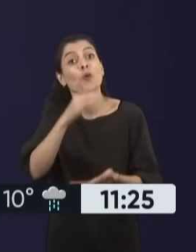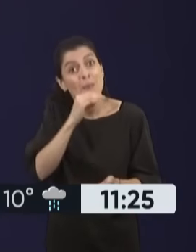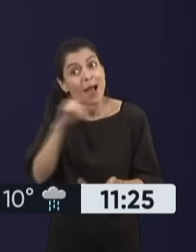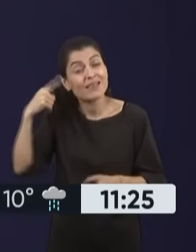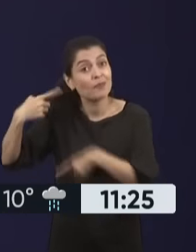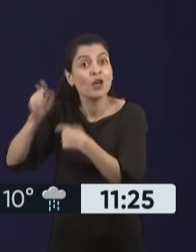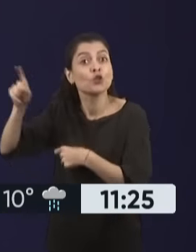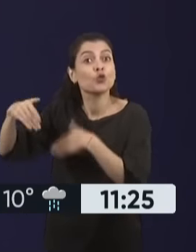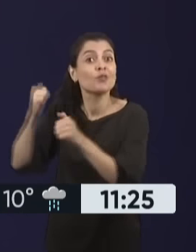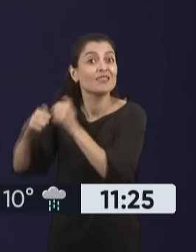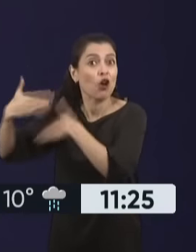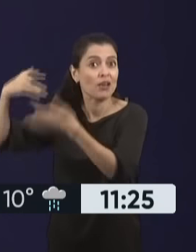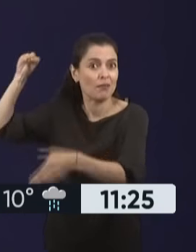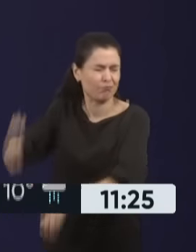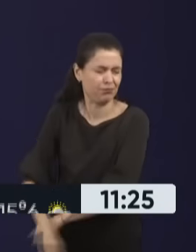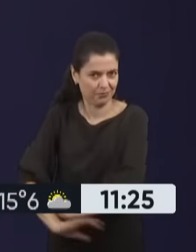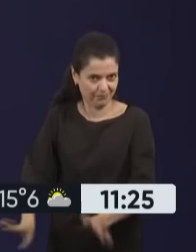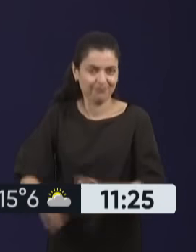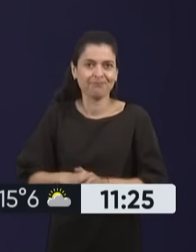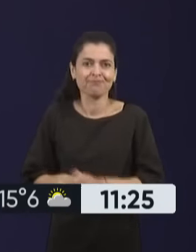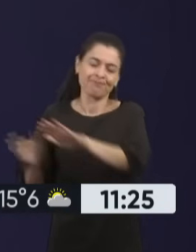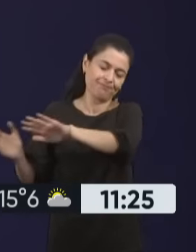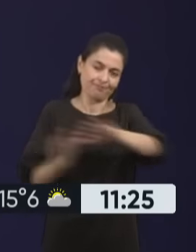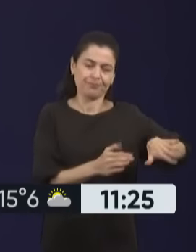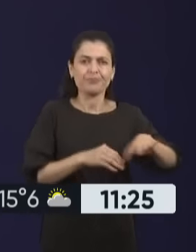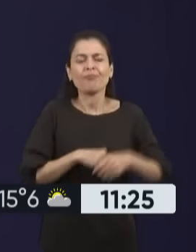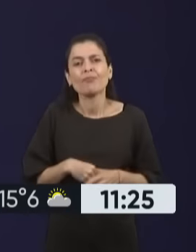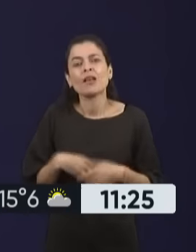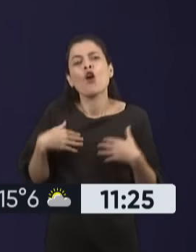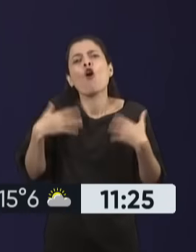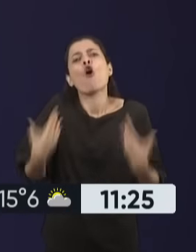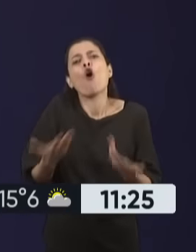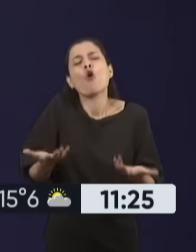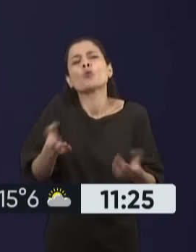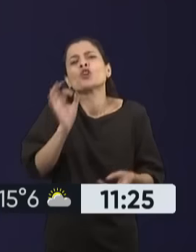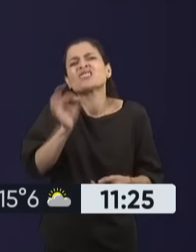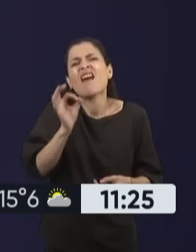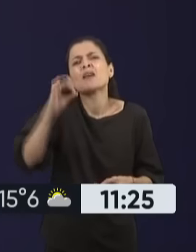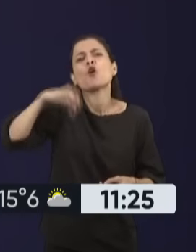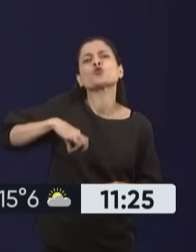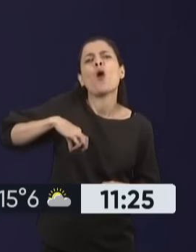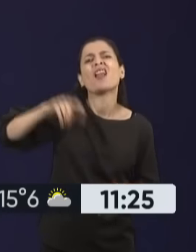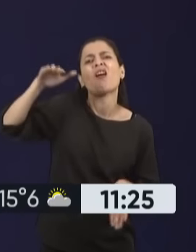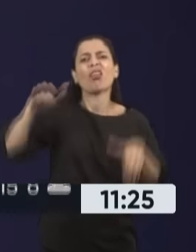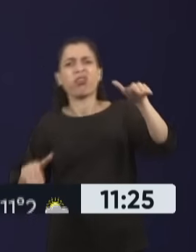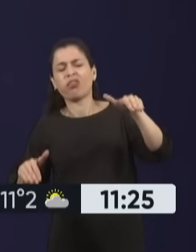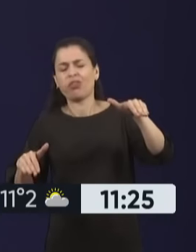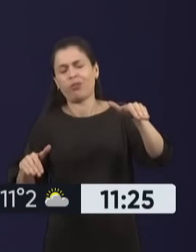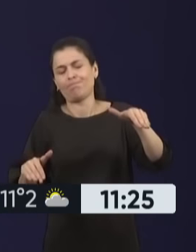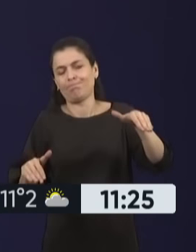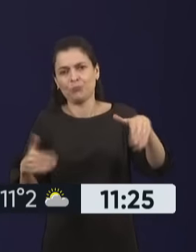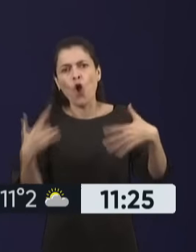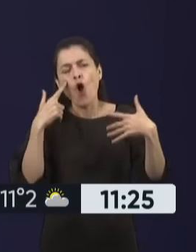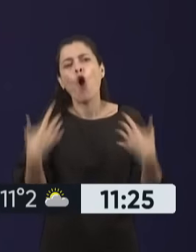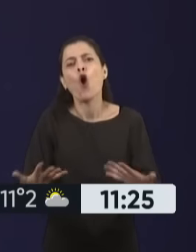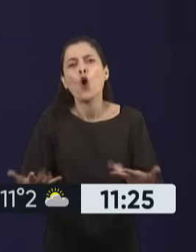el desenlace a ver obviamente las brechas salariales son una realidad no no no hay